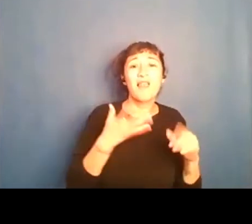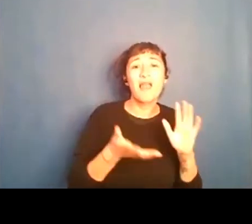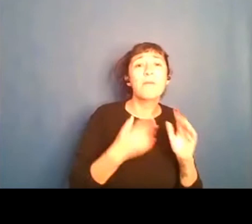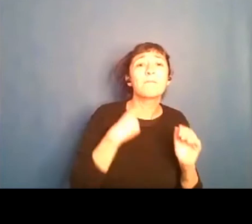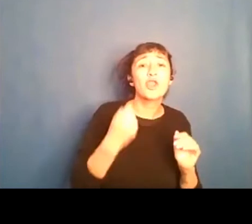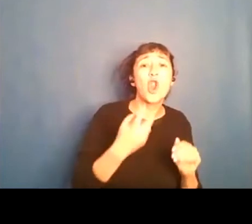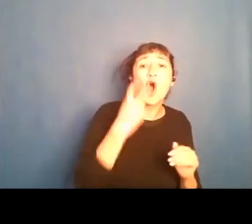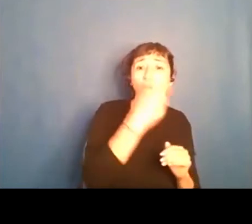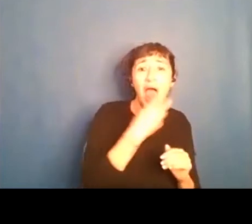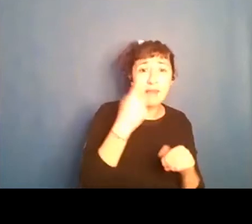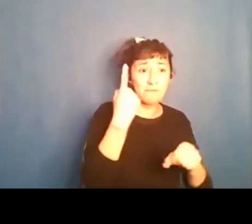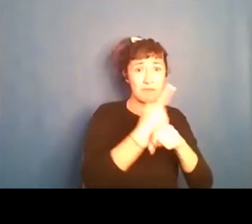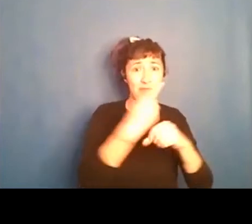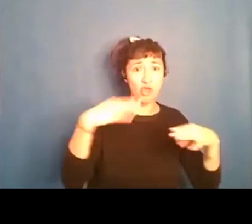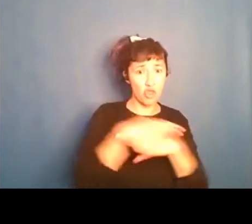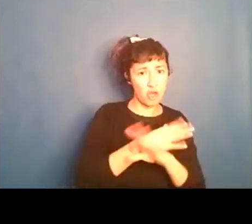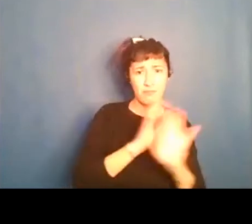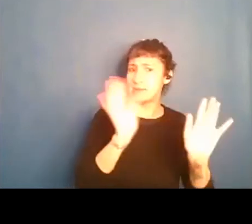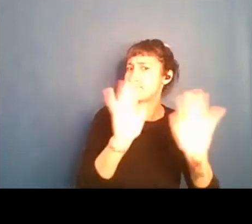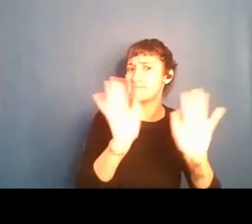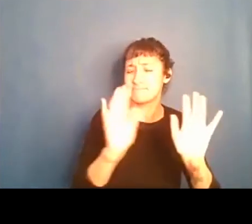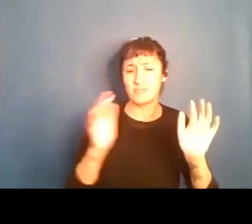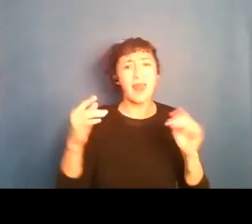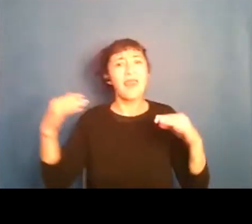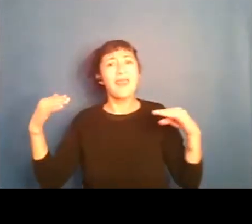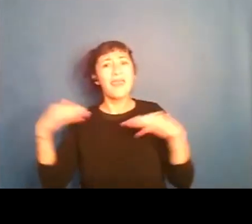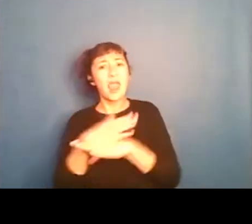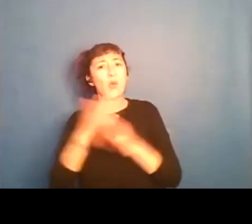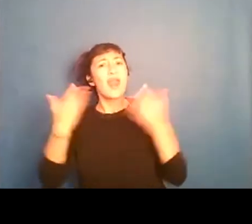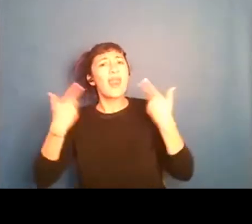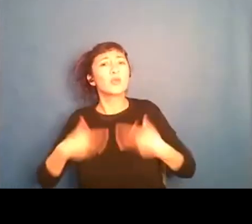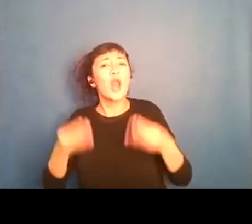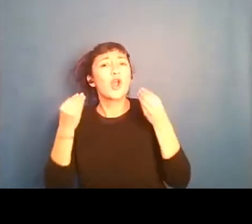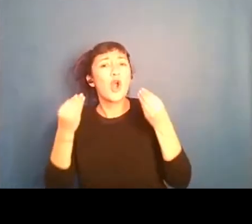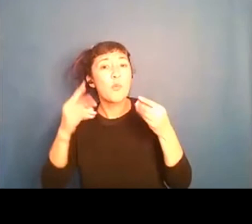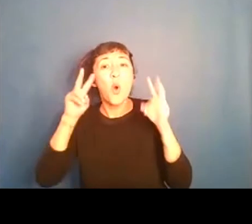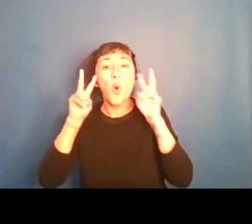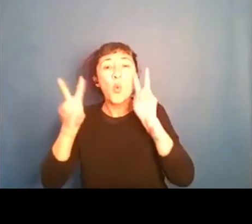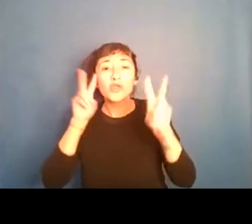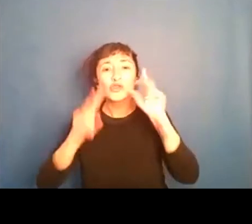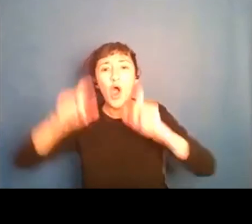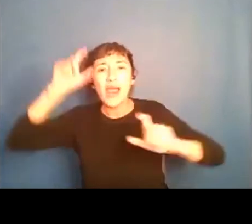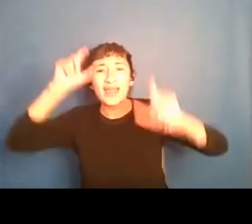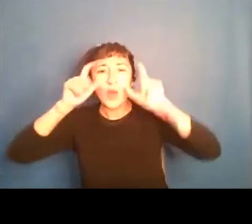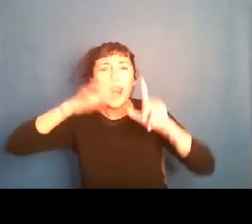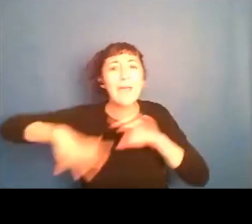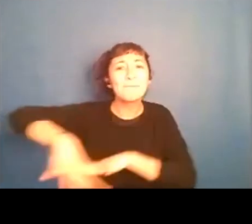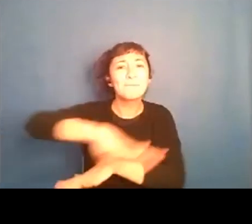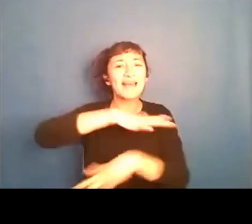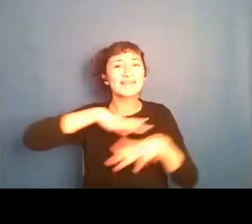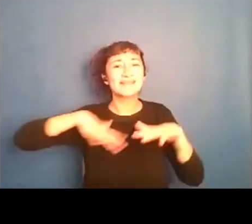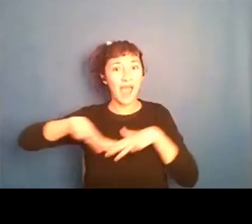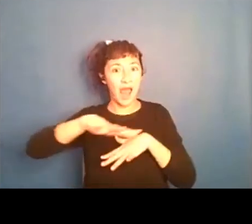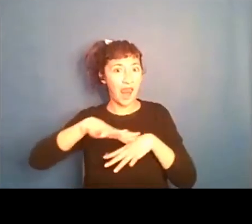Nuestra lengua natural es viso-gestual y espacial, que es lo que cumple una de las